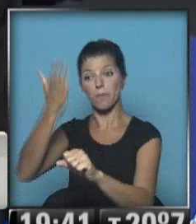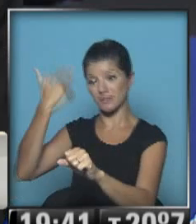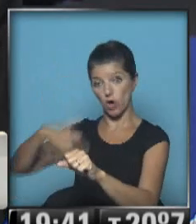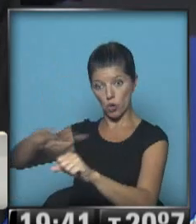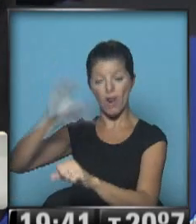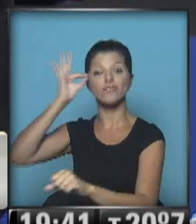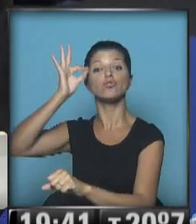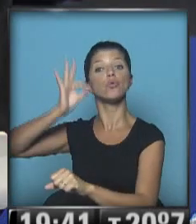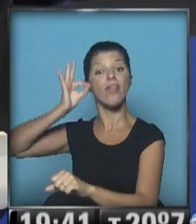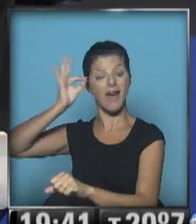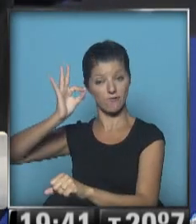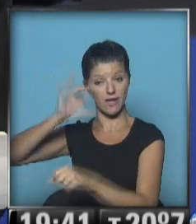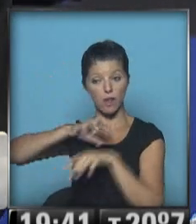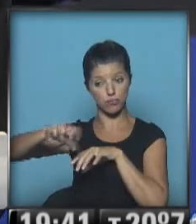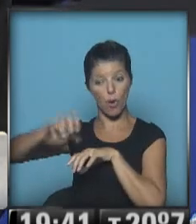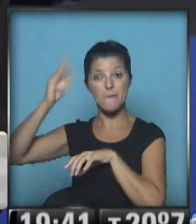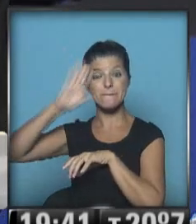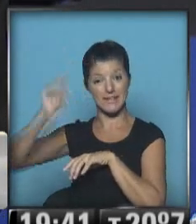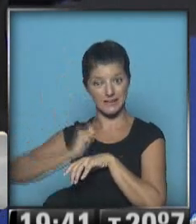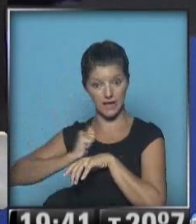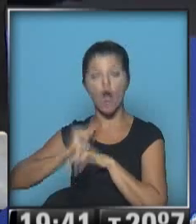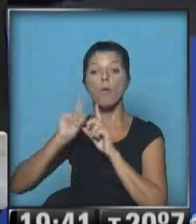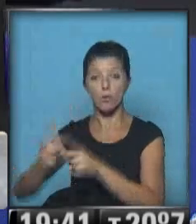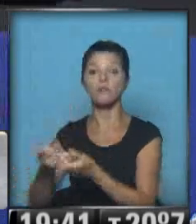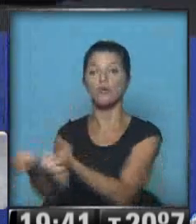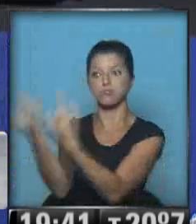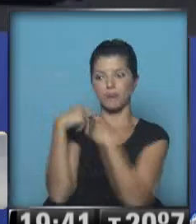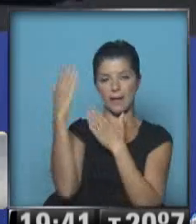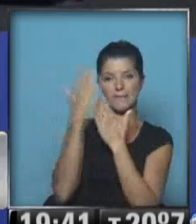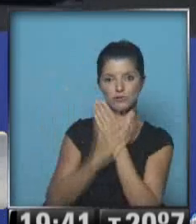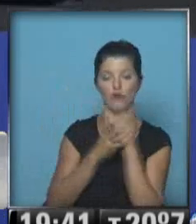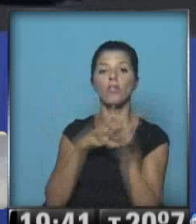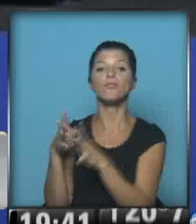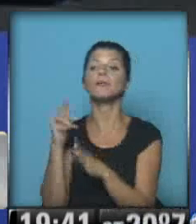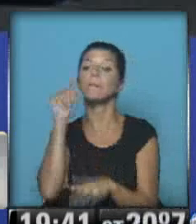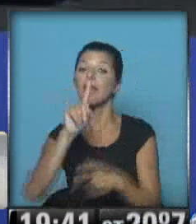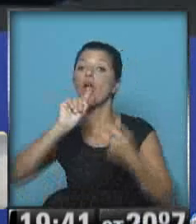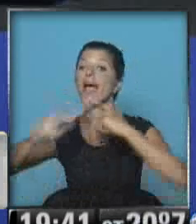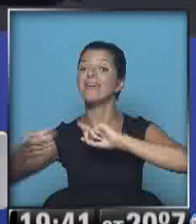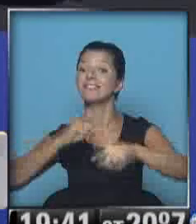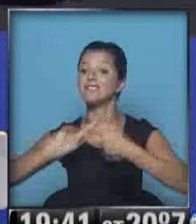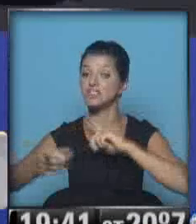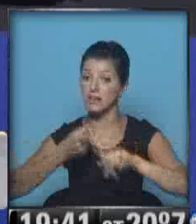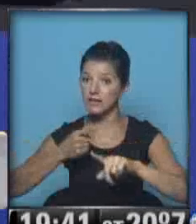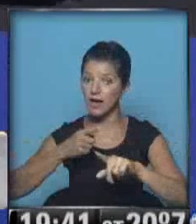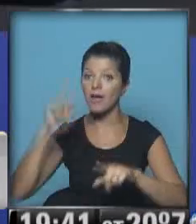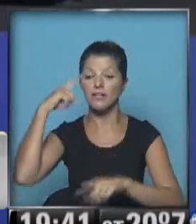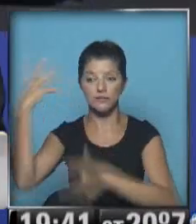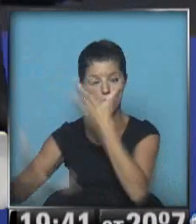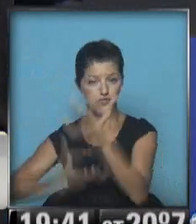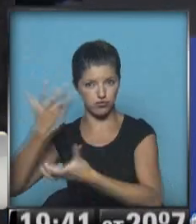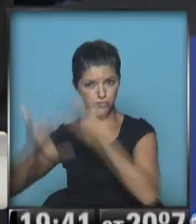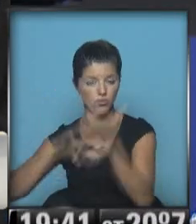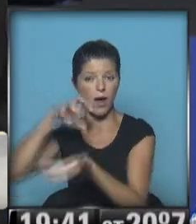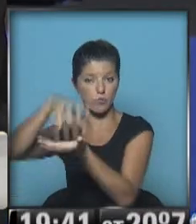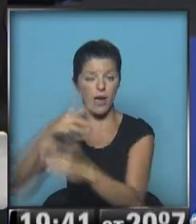agregaduría militar por eso lo lo nos lo proveyó el Ministerio de defensa pero era de cancillería que se había incendiado la embajada de Sudáfrica